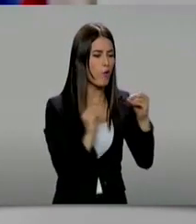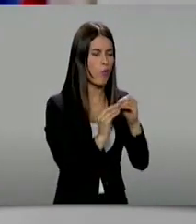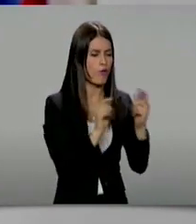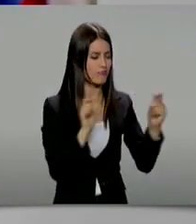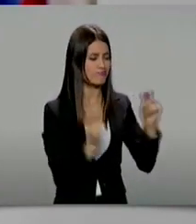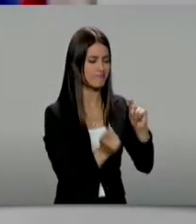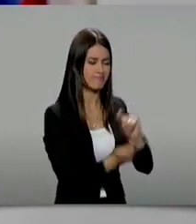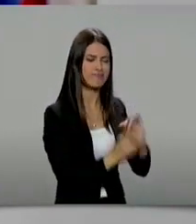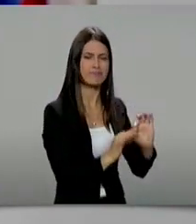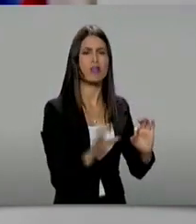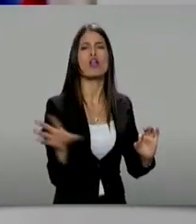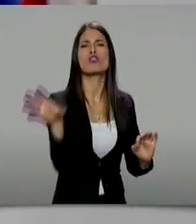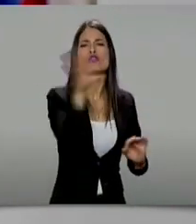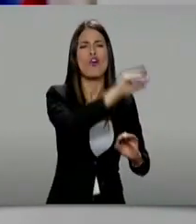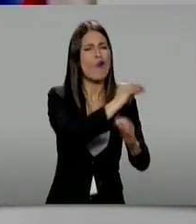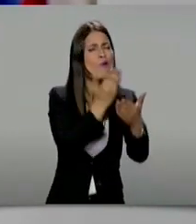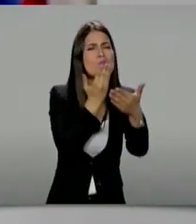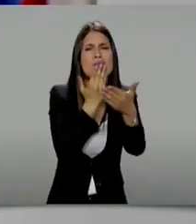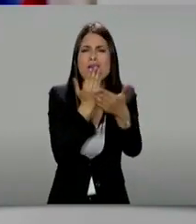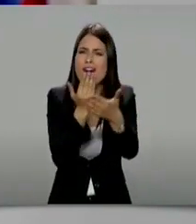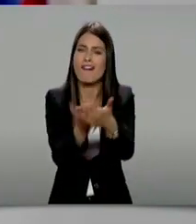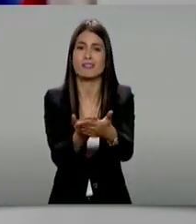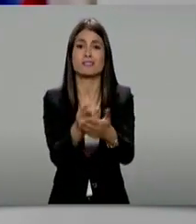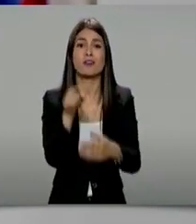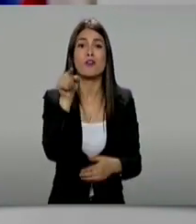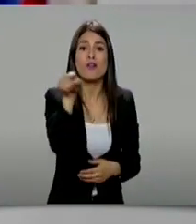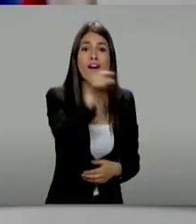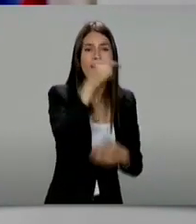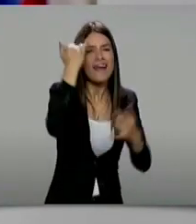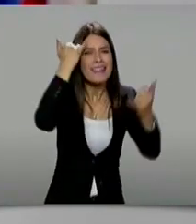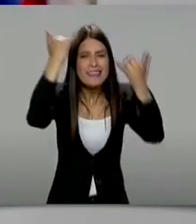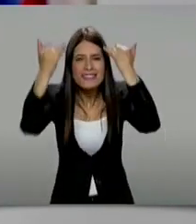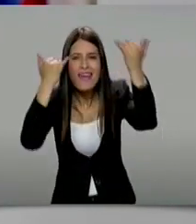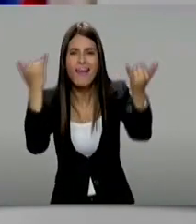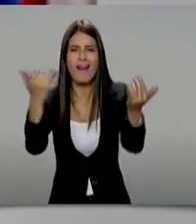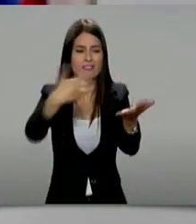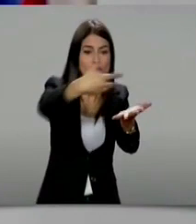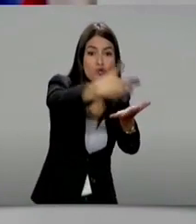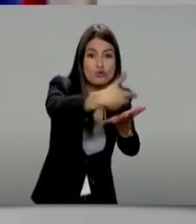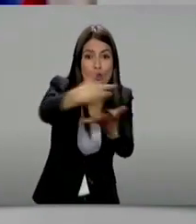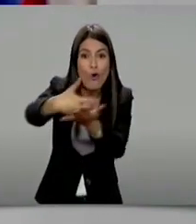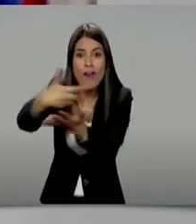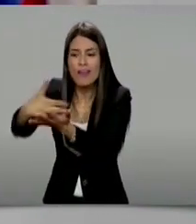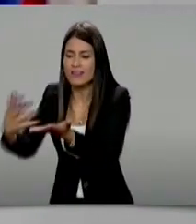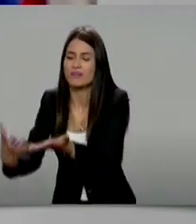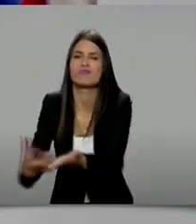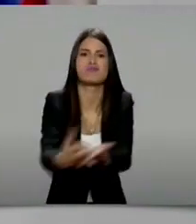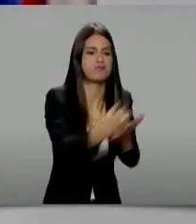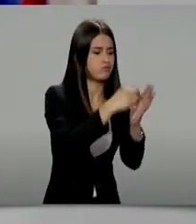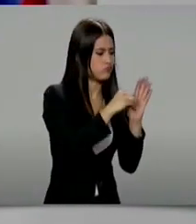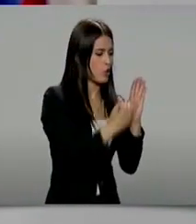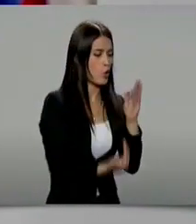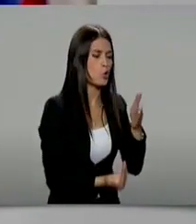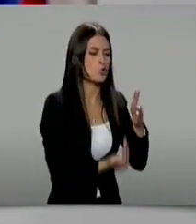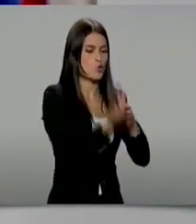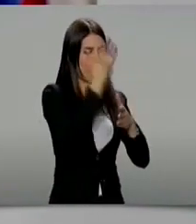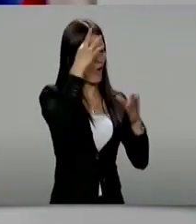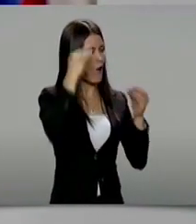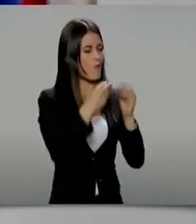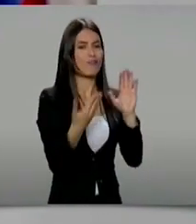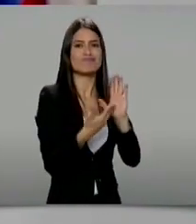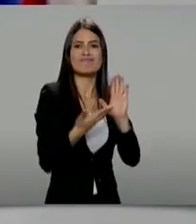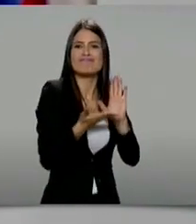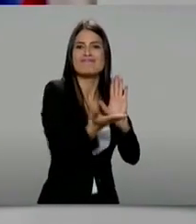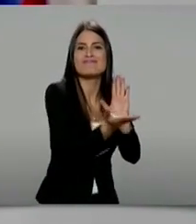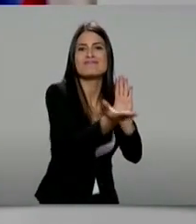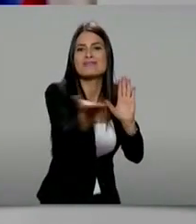gracias sus sus iniciativas contribuyeron a lograr este nuevo acuerdo que ahora es de